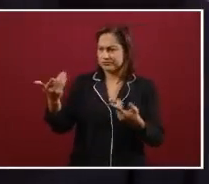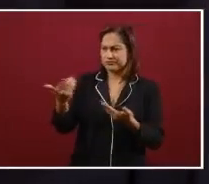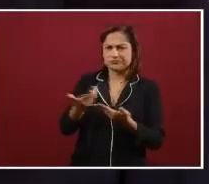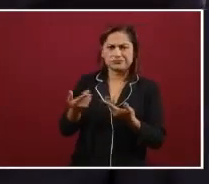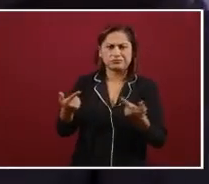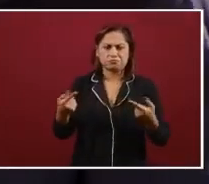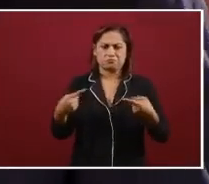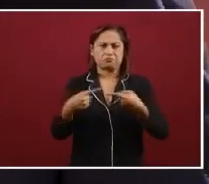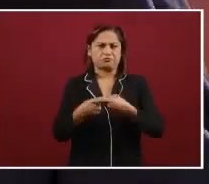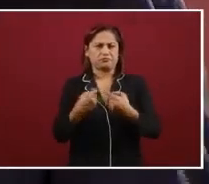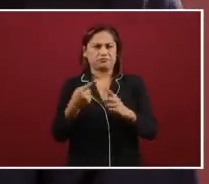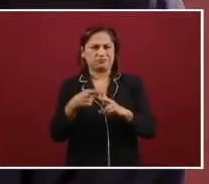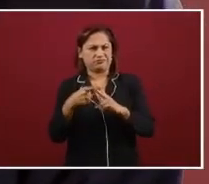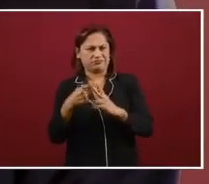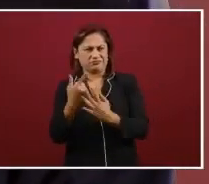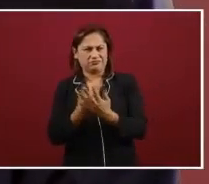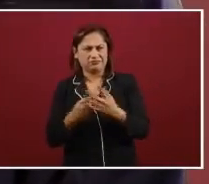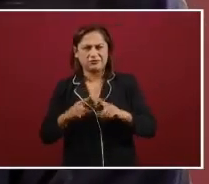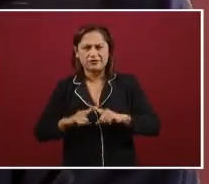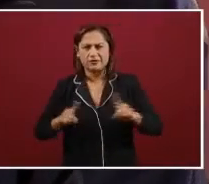vamos a esperar, porque